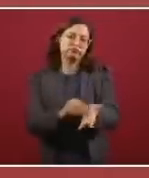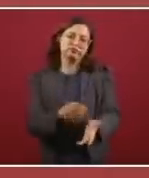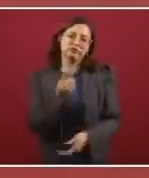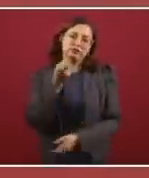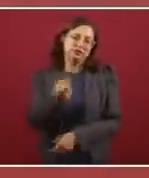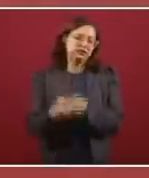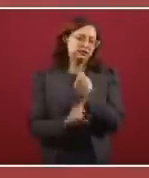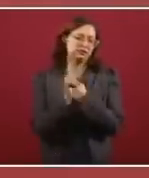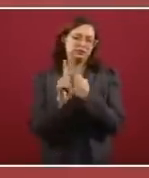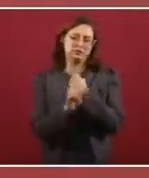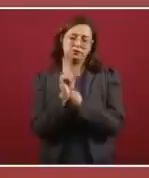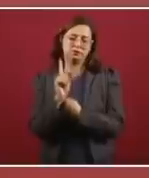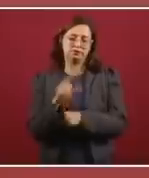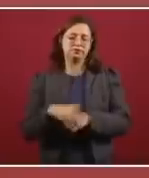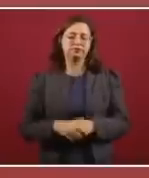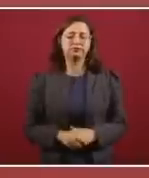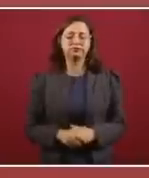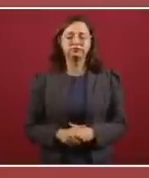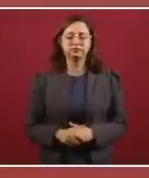Entonces es